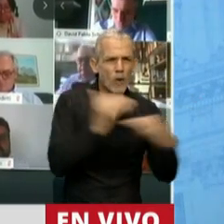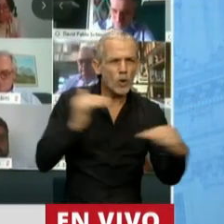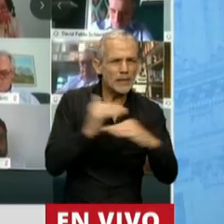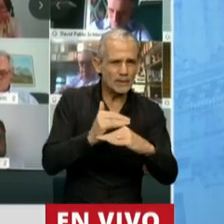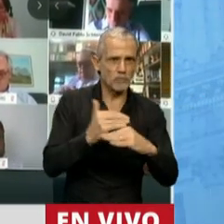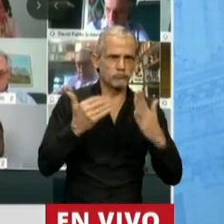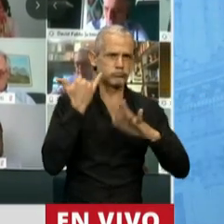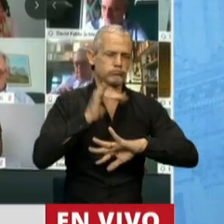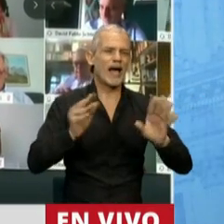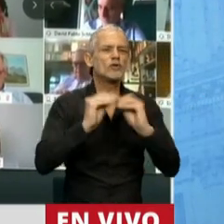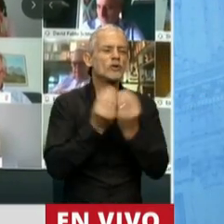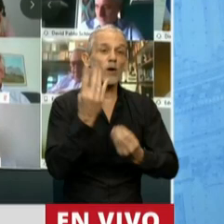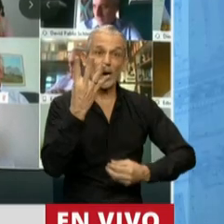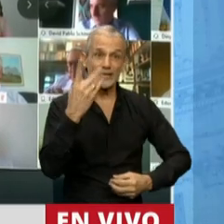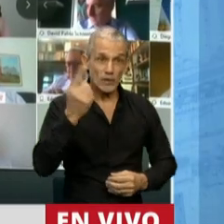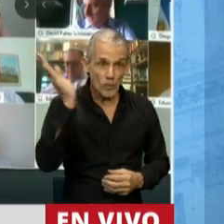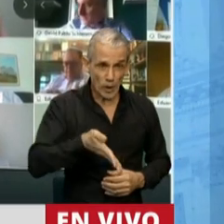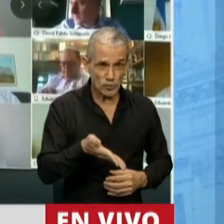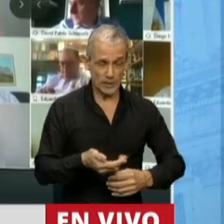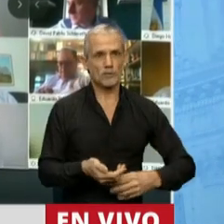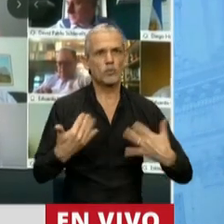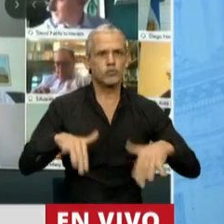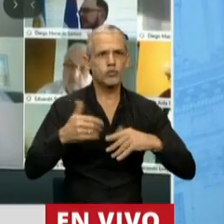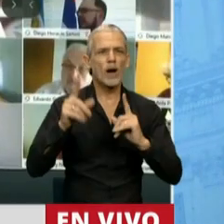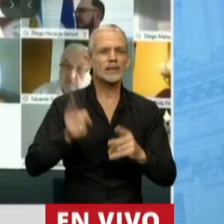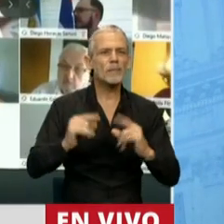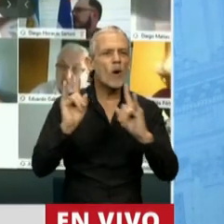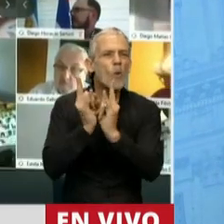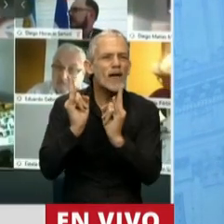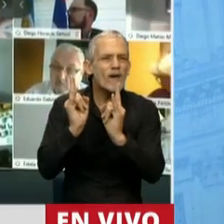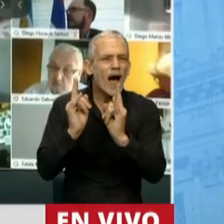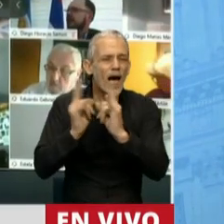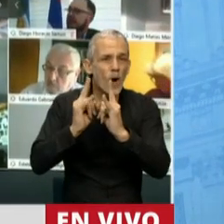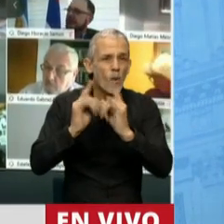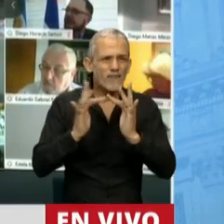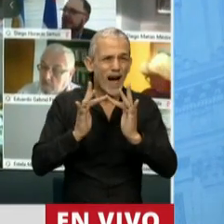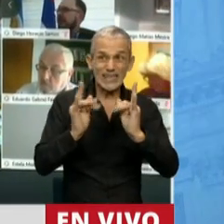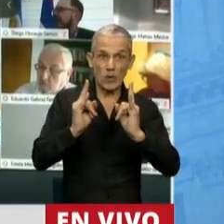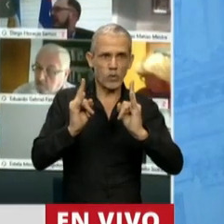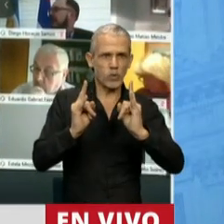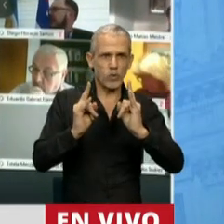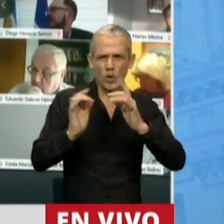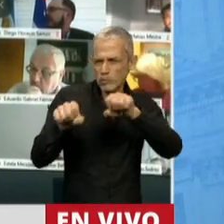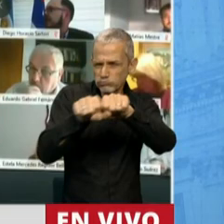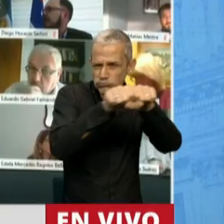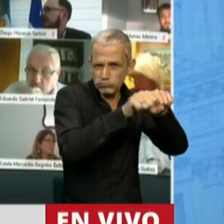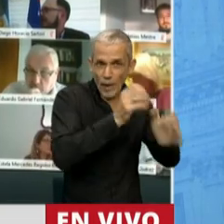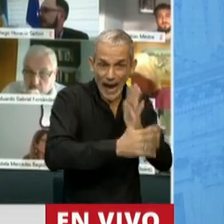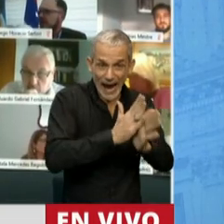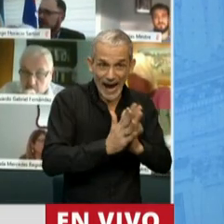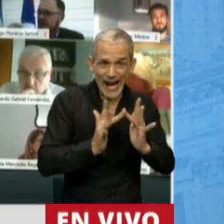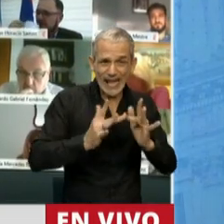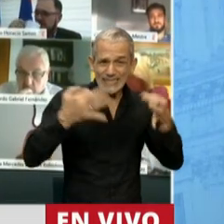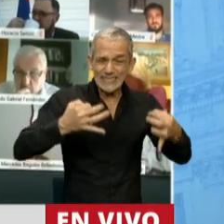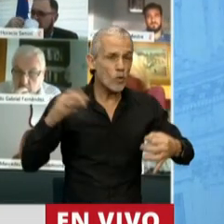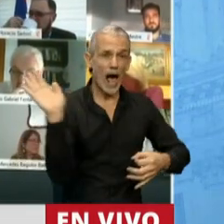que representan el 42%, como es el Wi-Fi, que permitiéndole la conectividad gratuita, segura